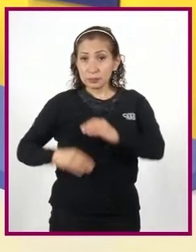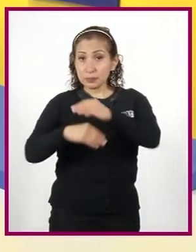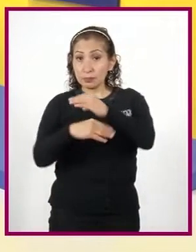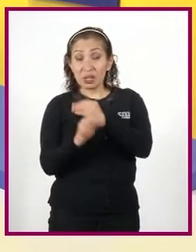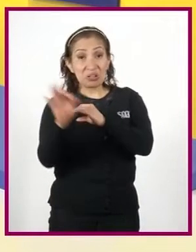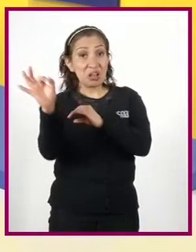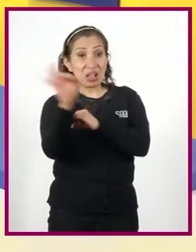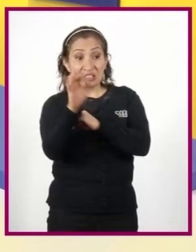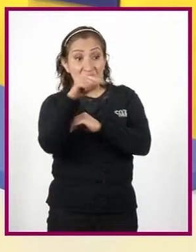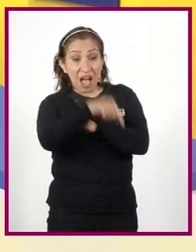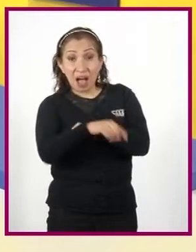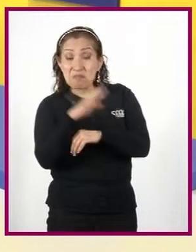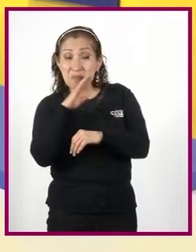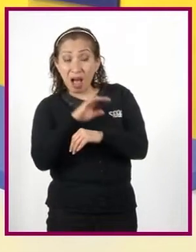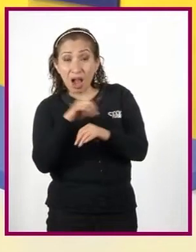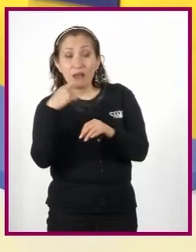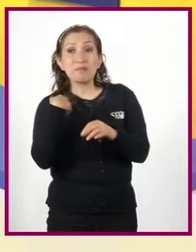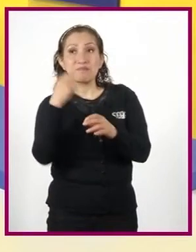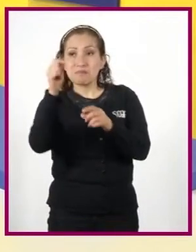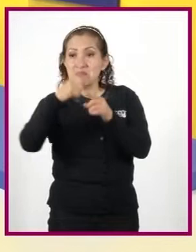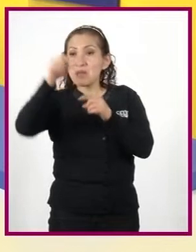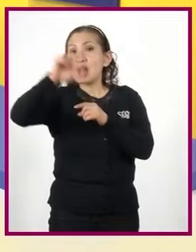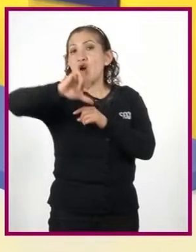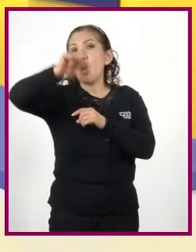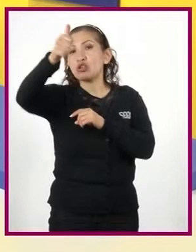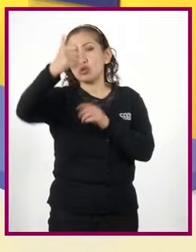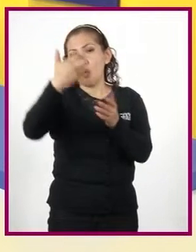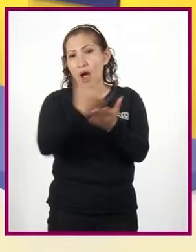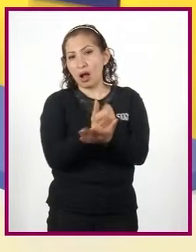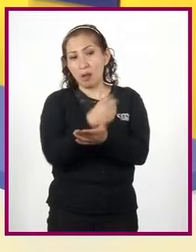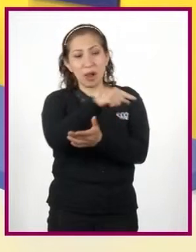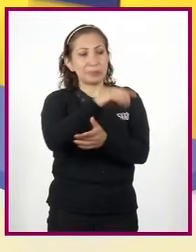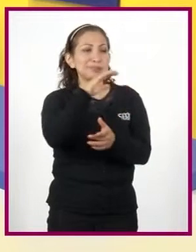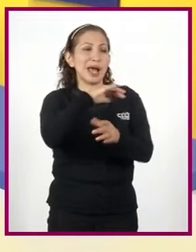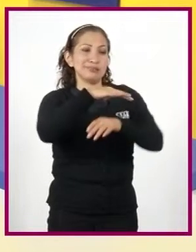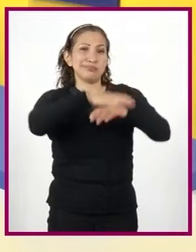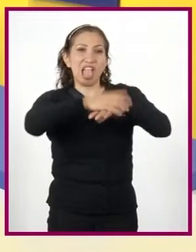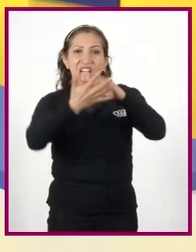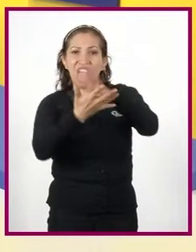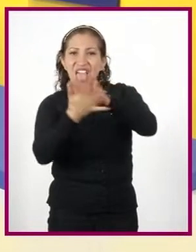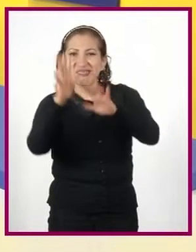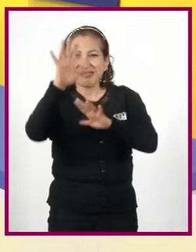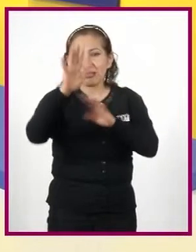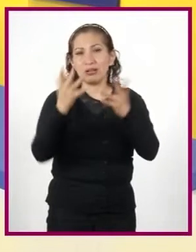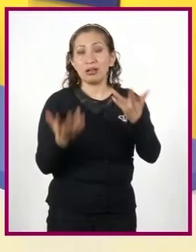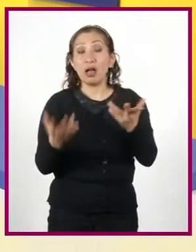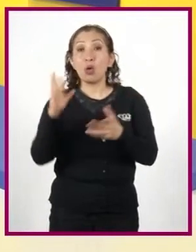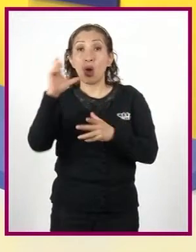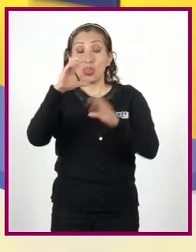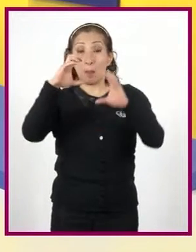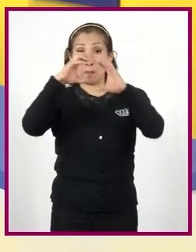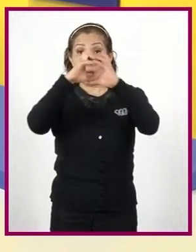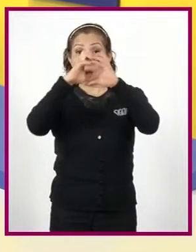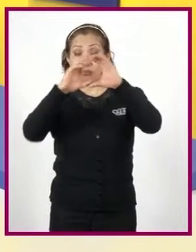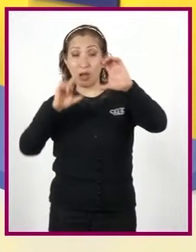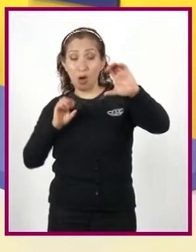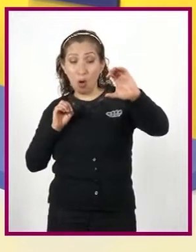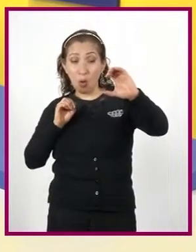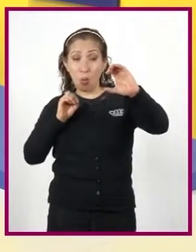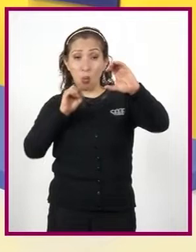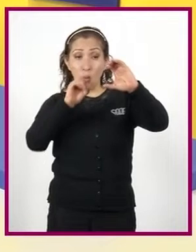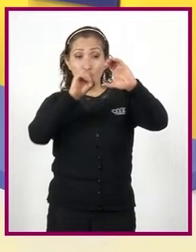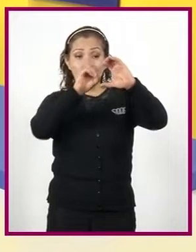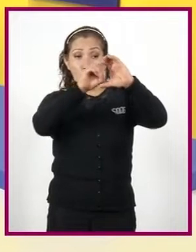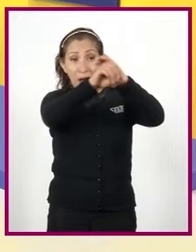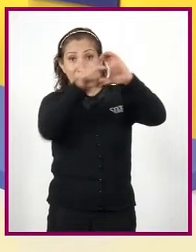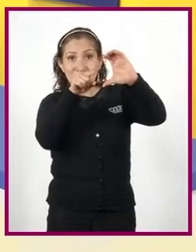contrario, era un punto bueno para el equipo contrario. Cuando la pelota era introducida por uno de los